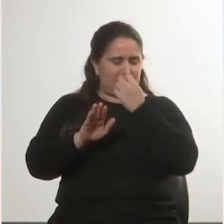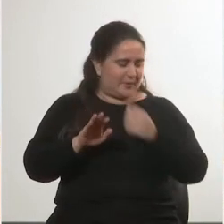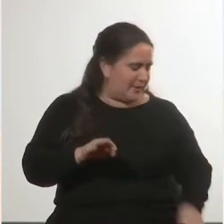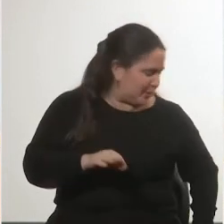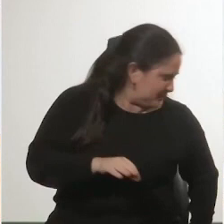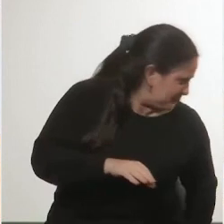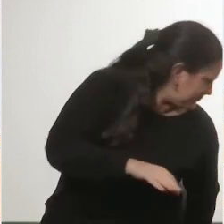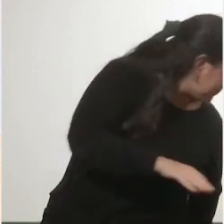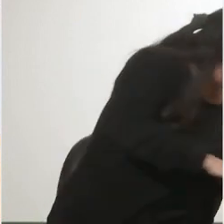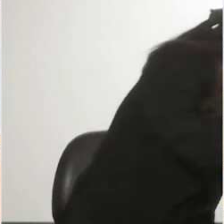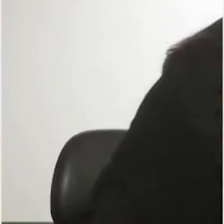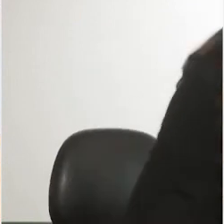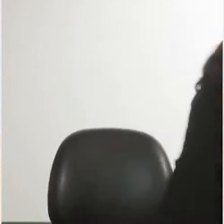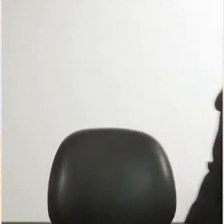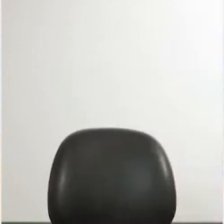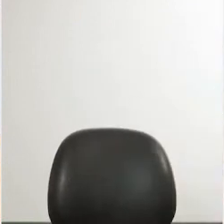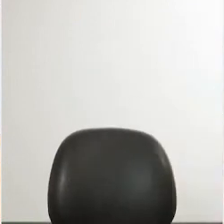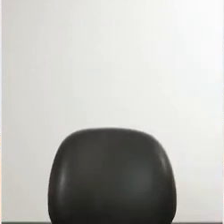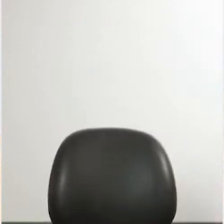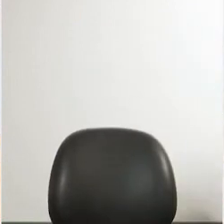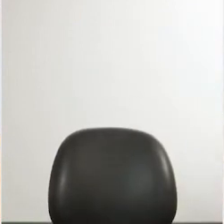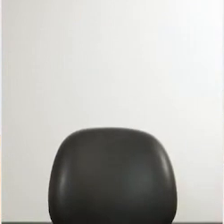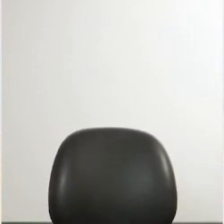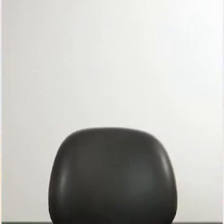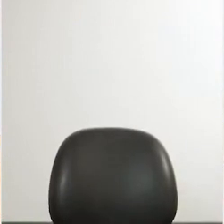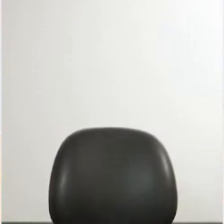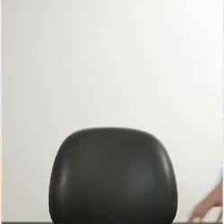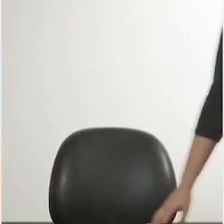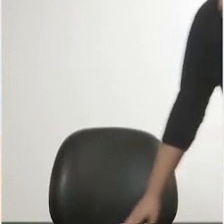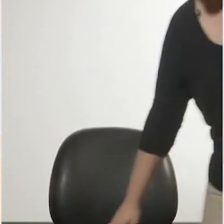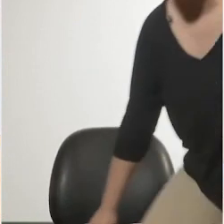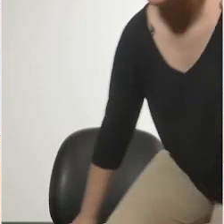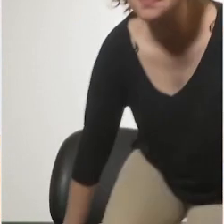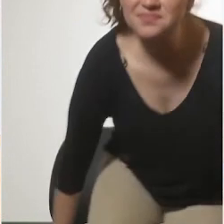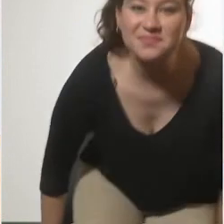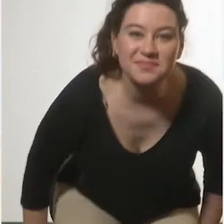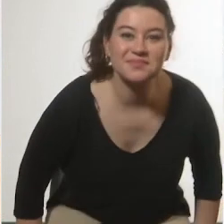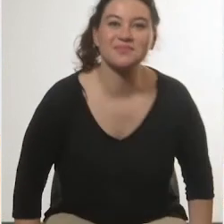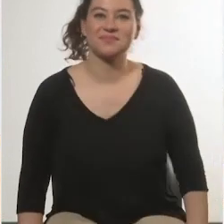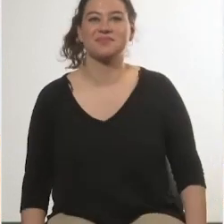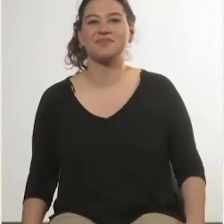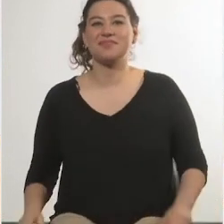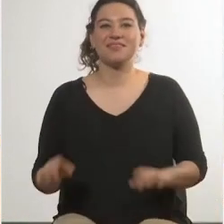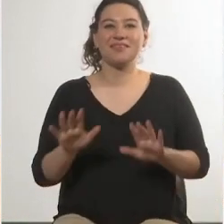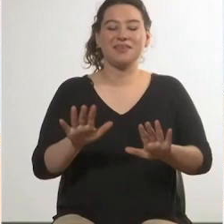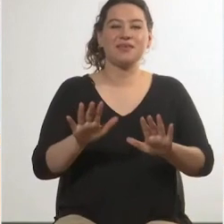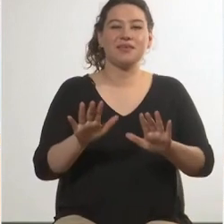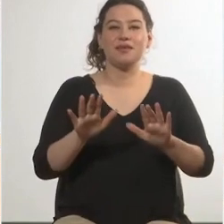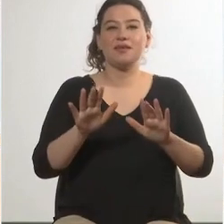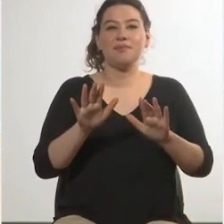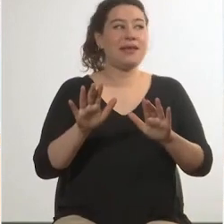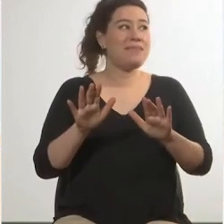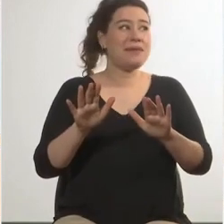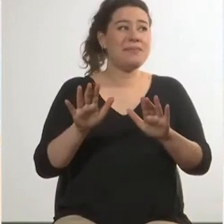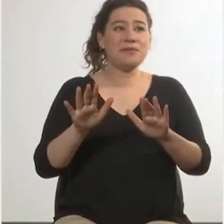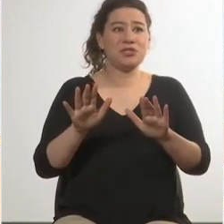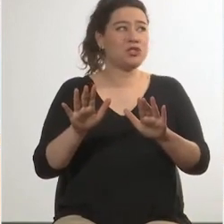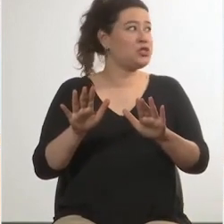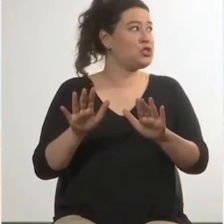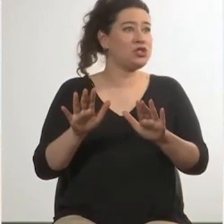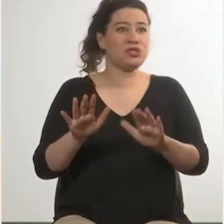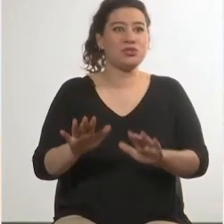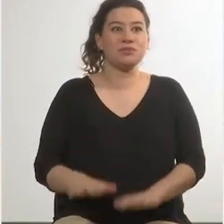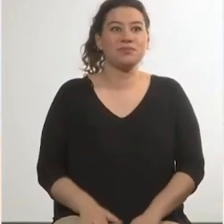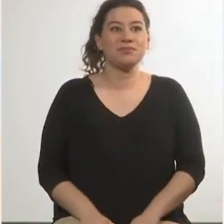como la educación y otros tantos que deberían ser tratados en ámbito donde en vez de estar tratando de llevar agua para un